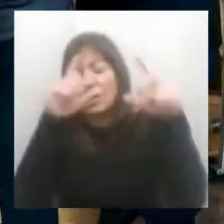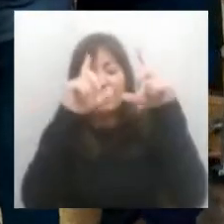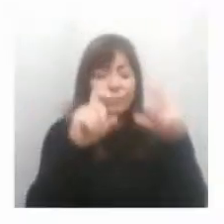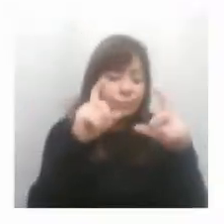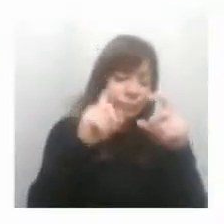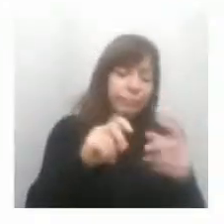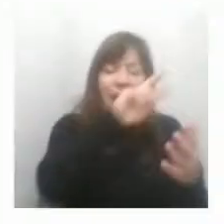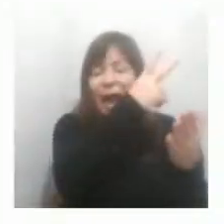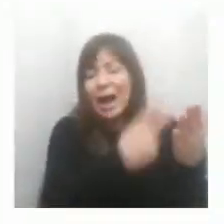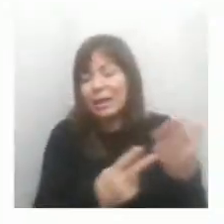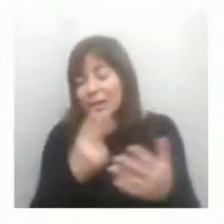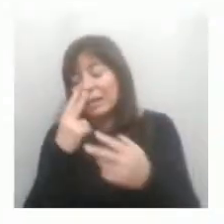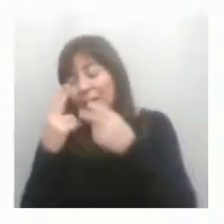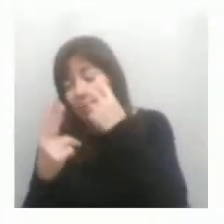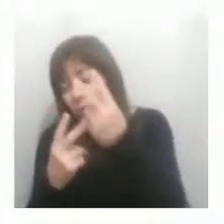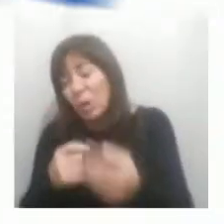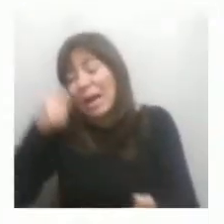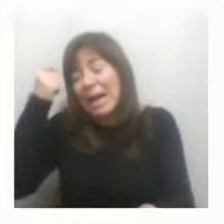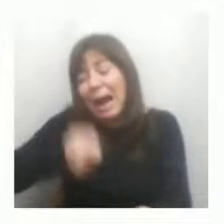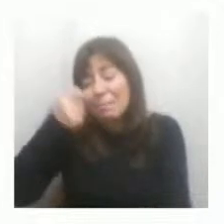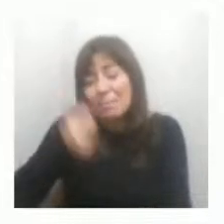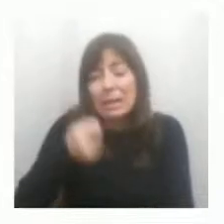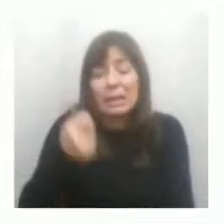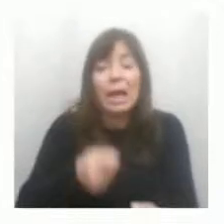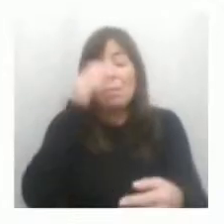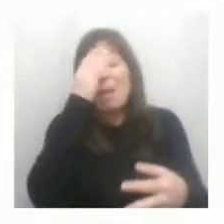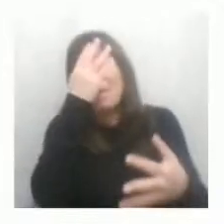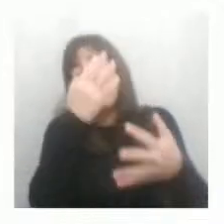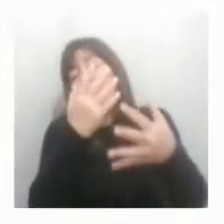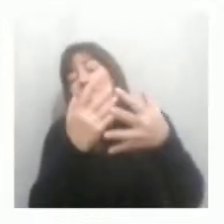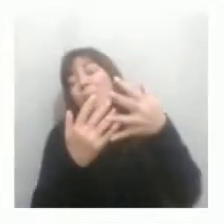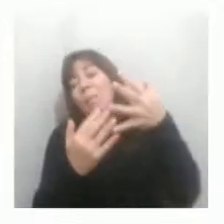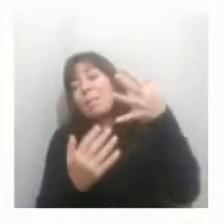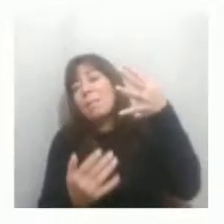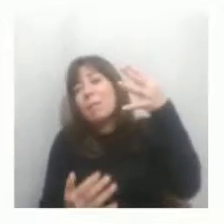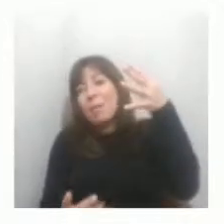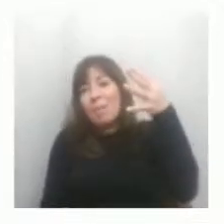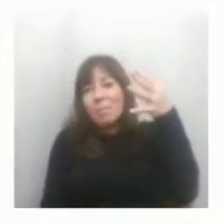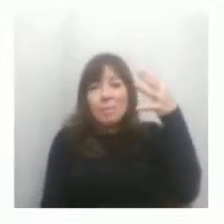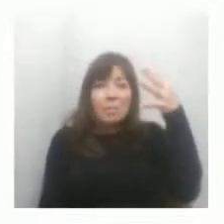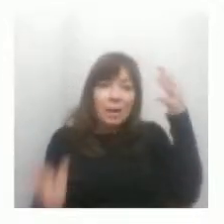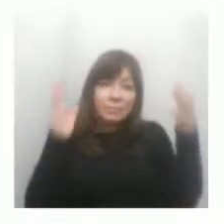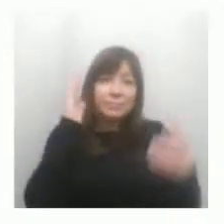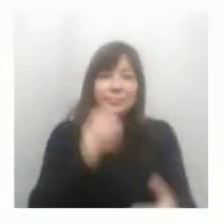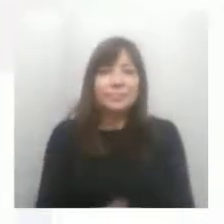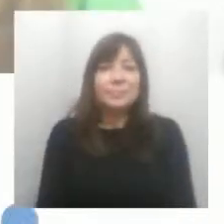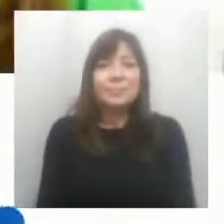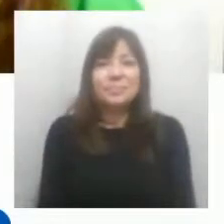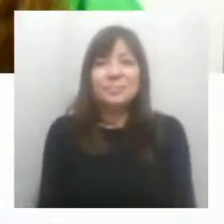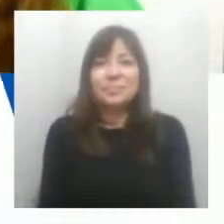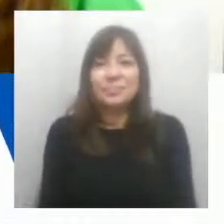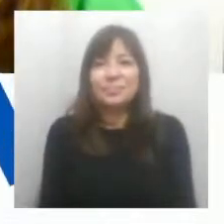torneros, carpinteros, constructores metálicos, electrónicos, artistas visuales, torneros, carpinteros, electrónicos.